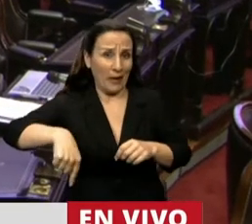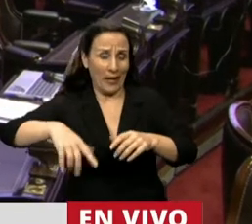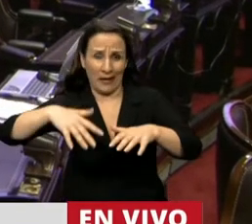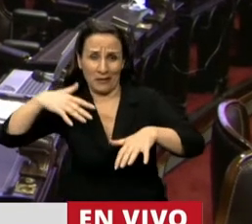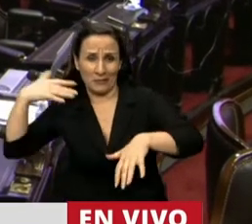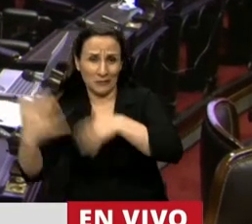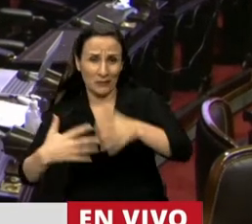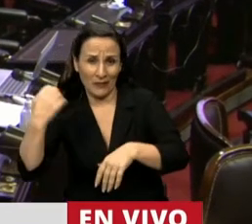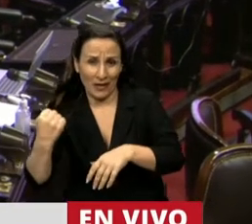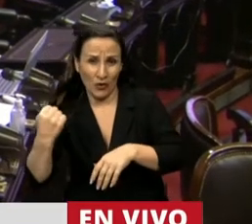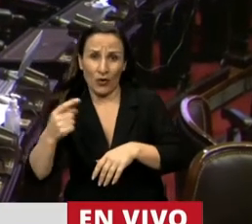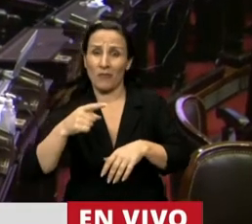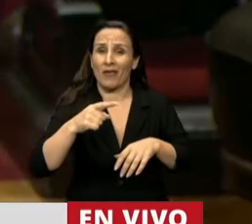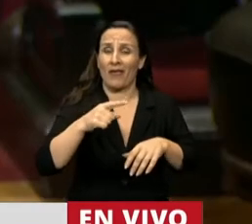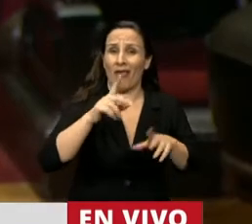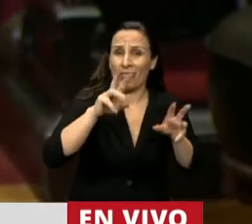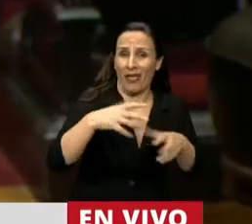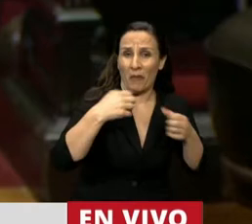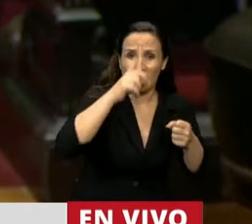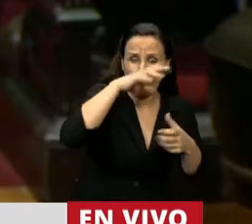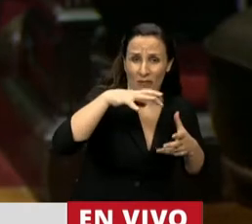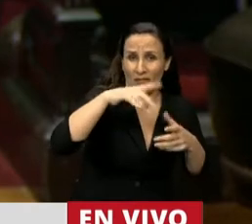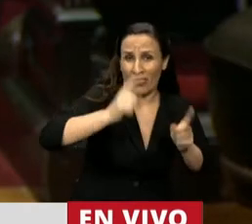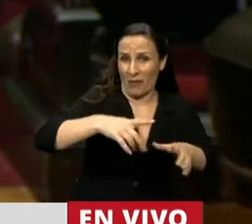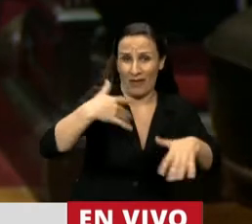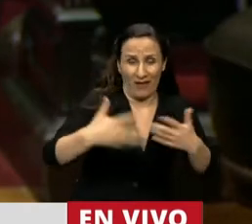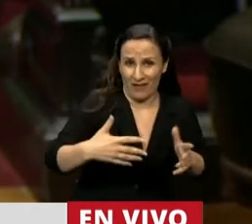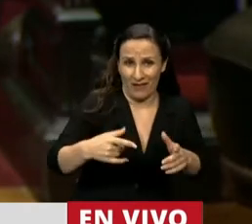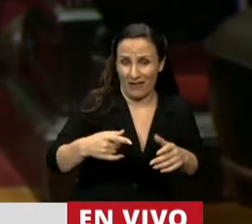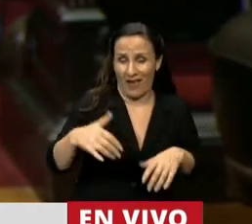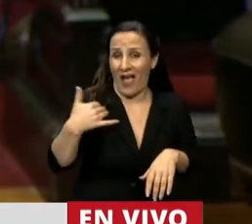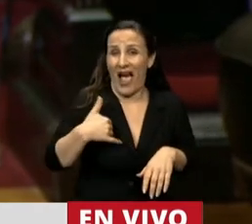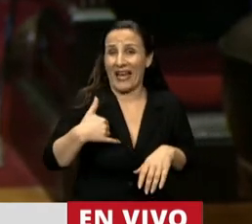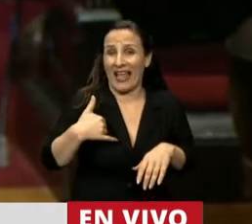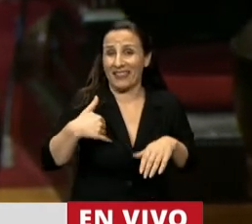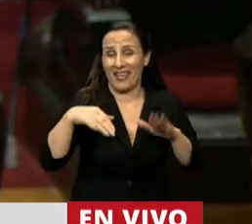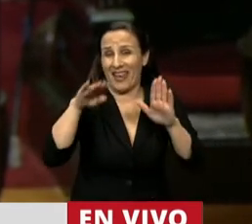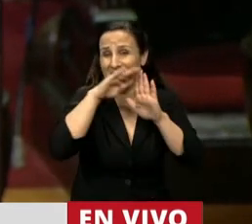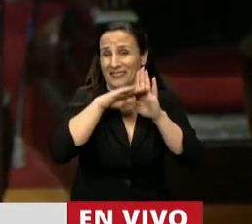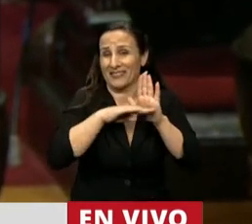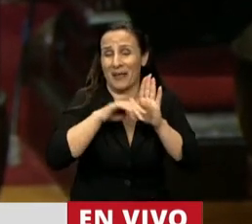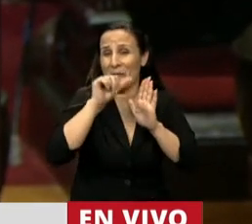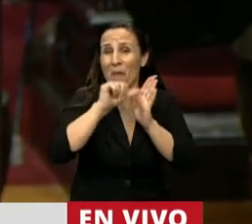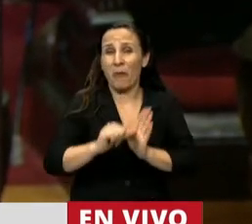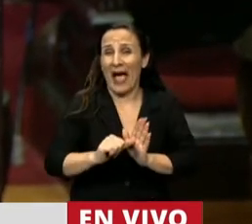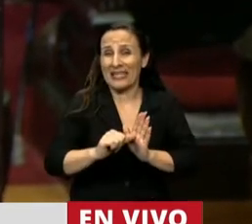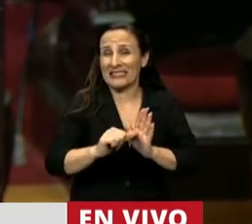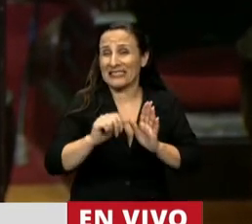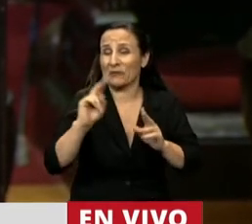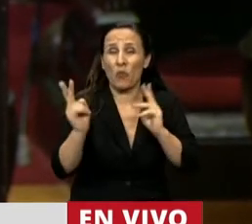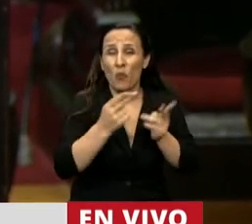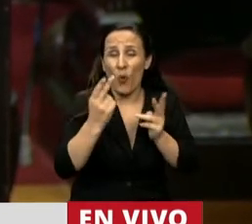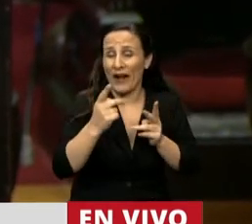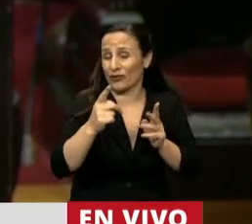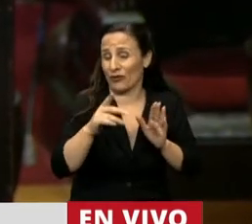catástrofe económica y el desastre sanitario argentina está en el top ten de los países en cantidad de muertos por